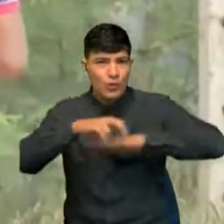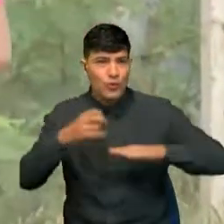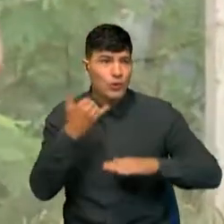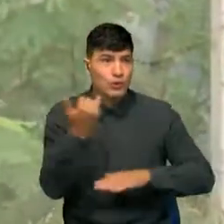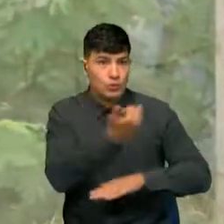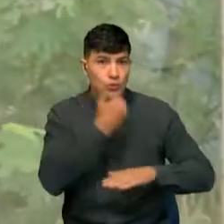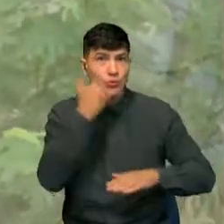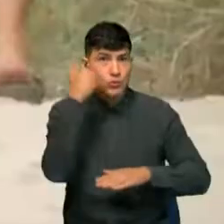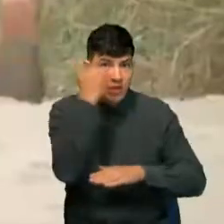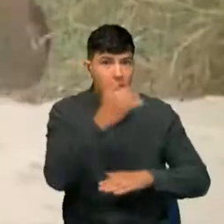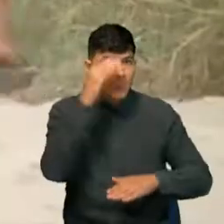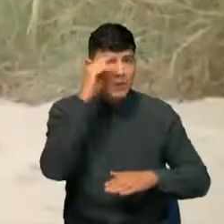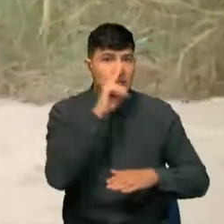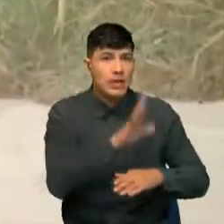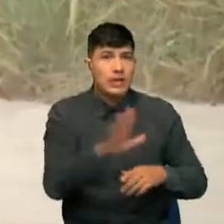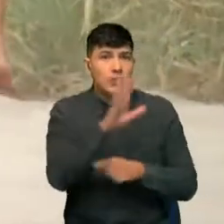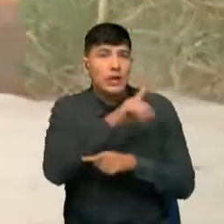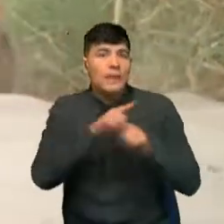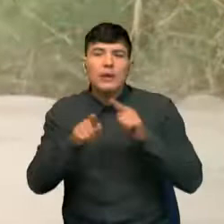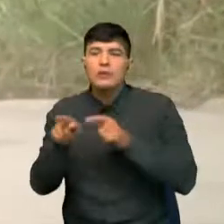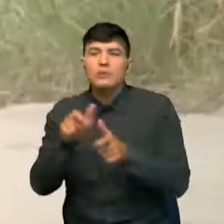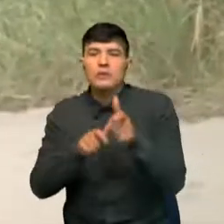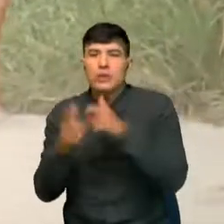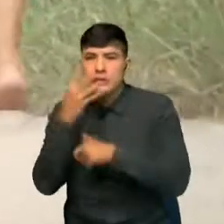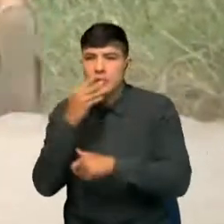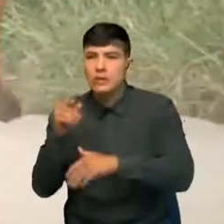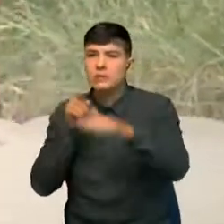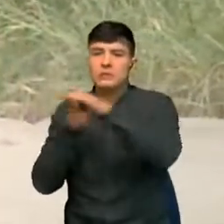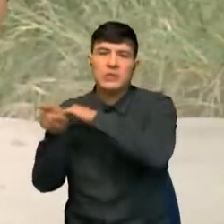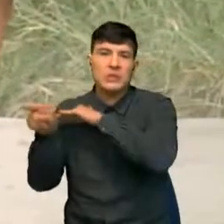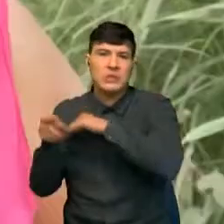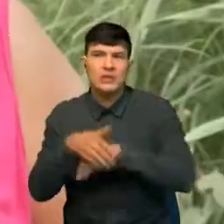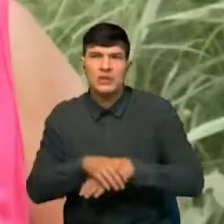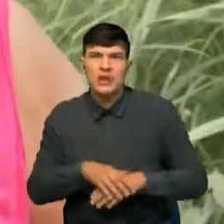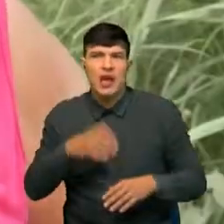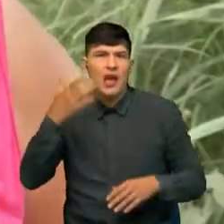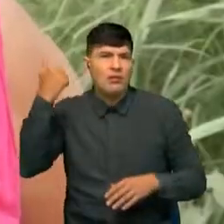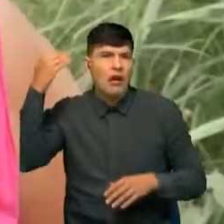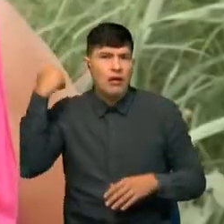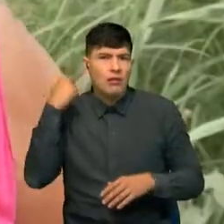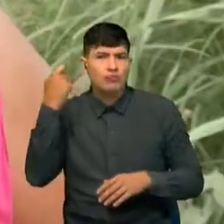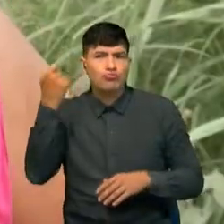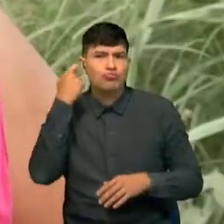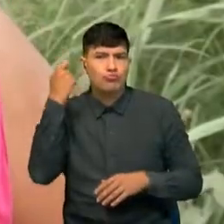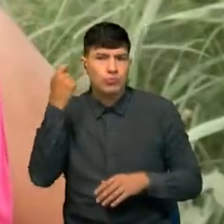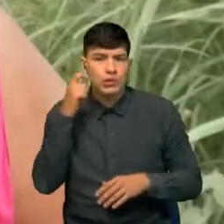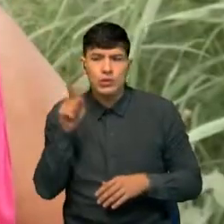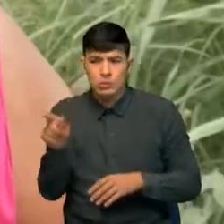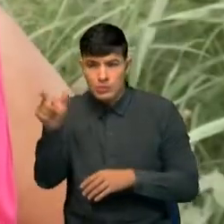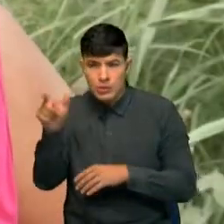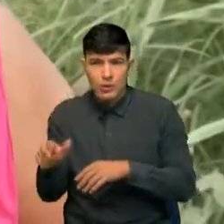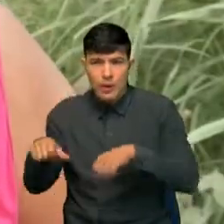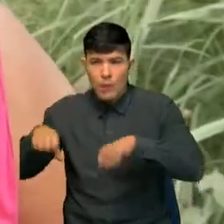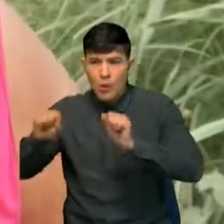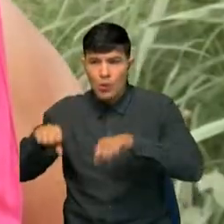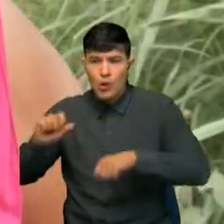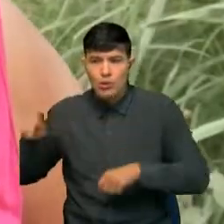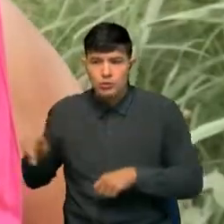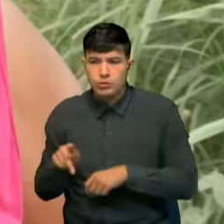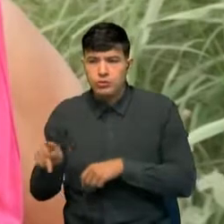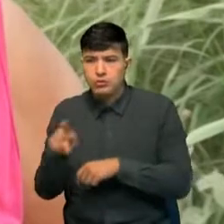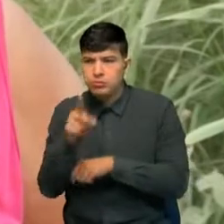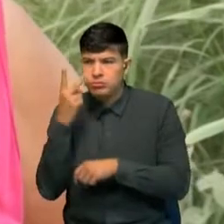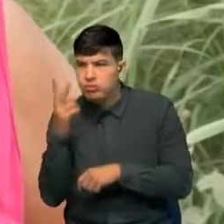informadas las autoridades, los ladrones escapan. Había un ladronismo ahora días de que estuvo una moto, les